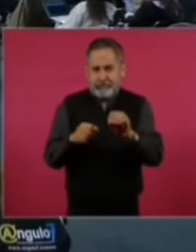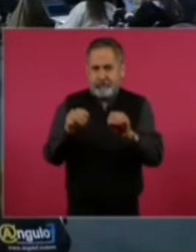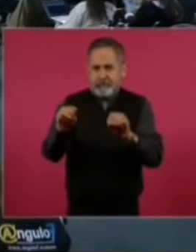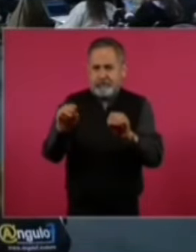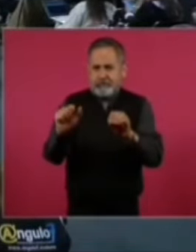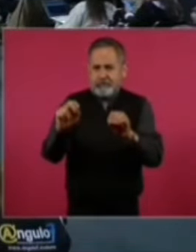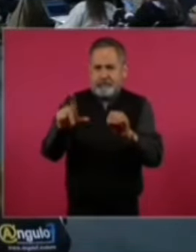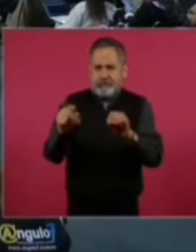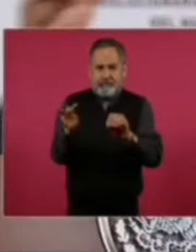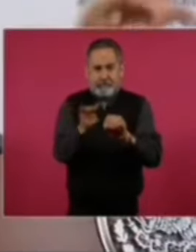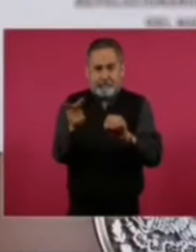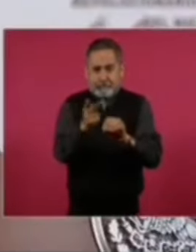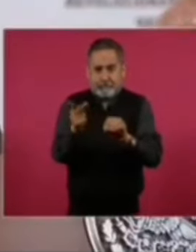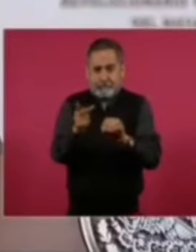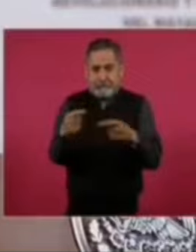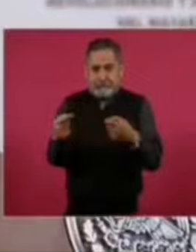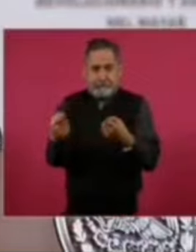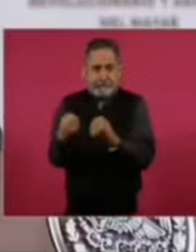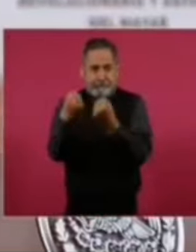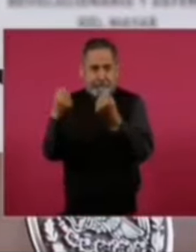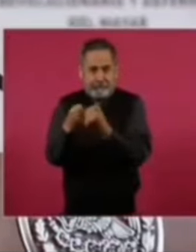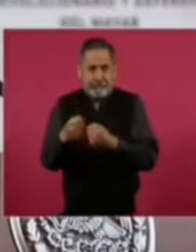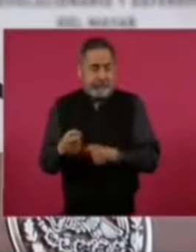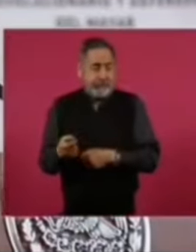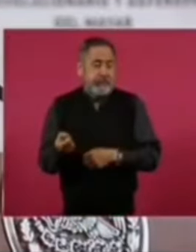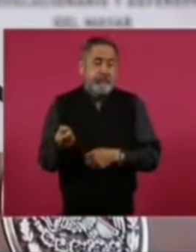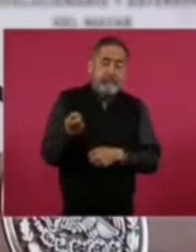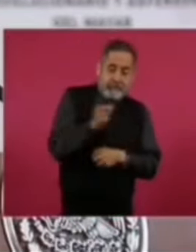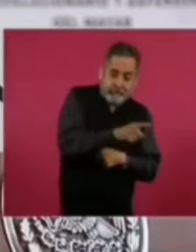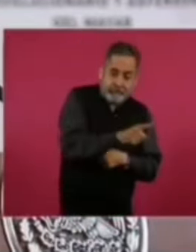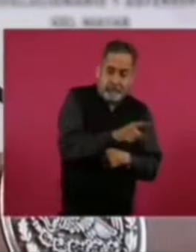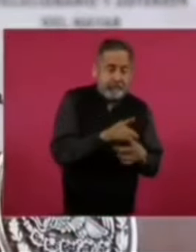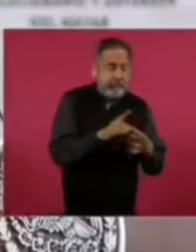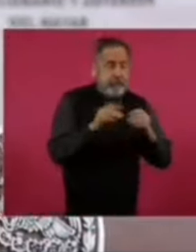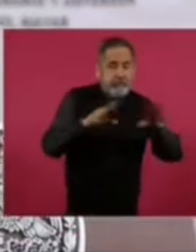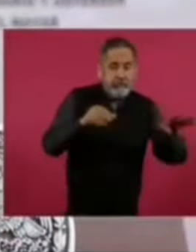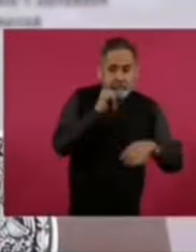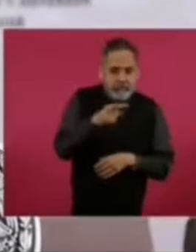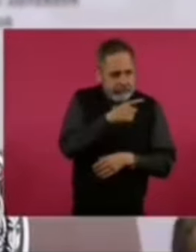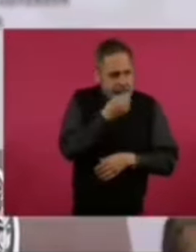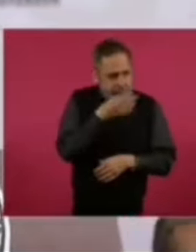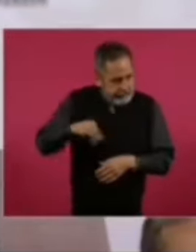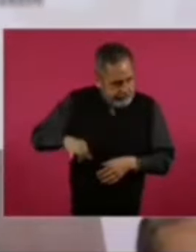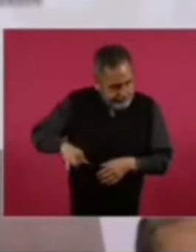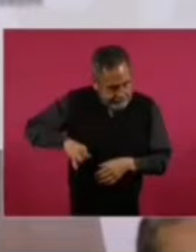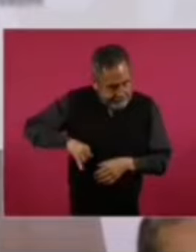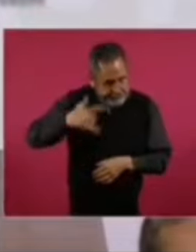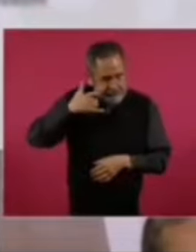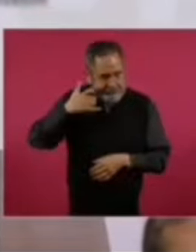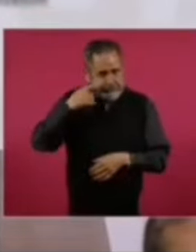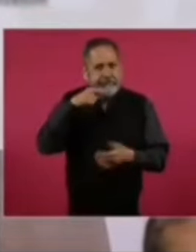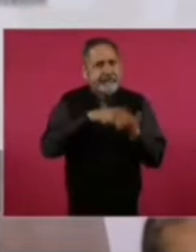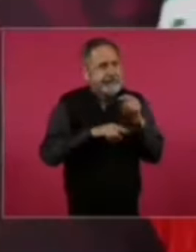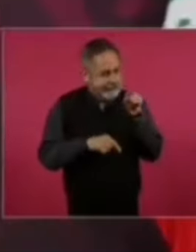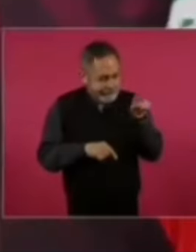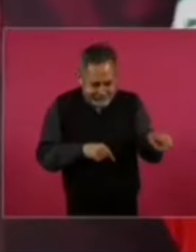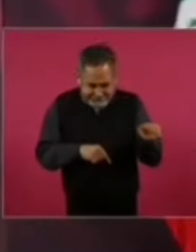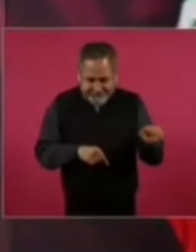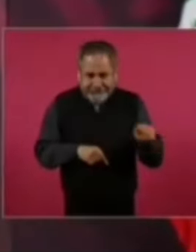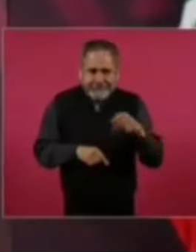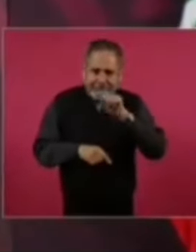Ahí entre ellos. Y es lo que sale, pero lo otro no, pero también lo otro está interesante, o sea.